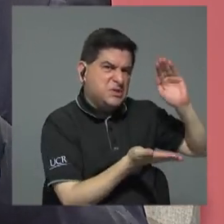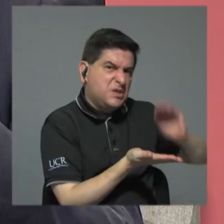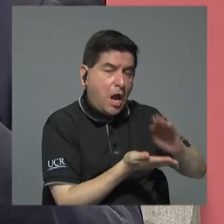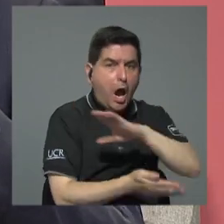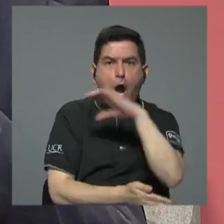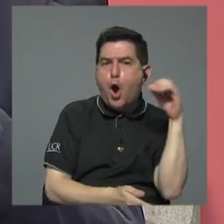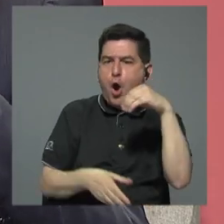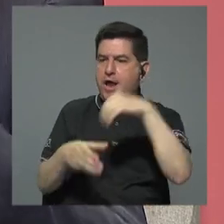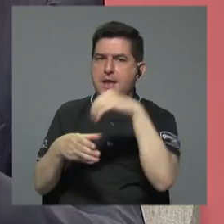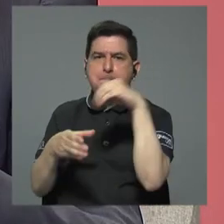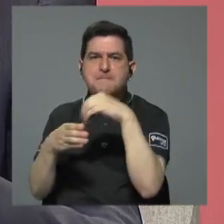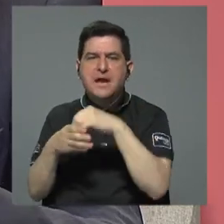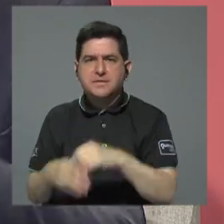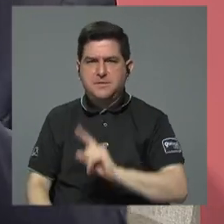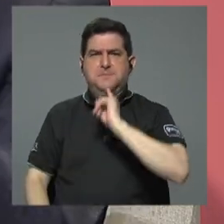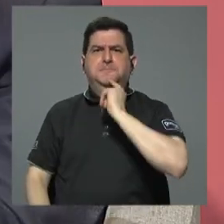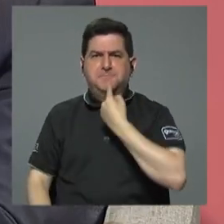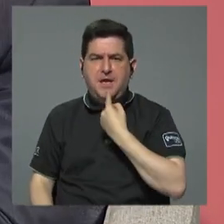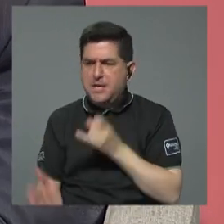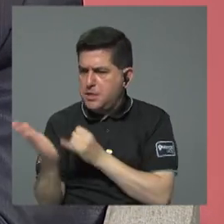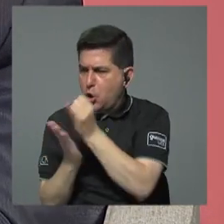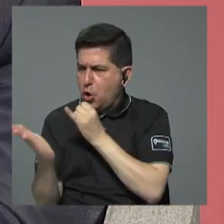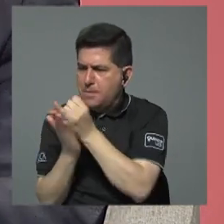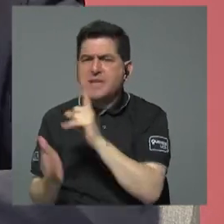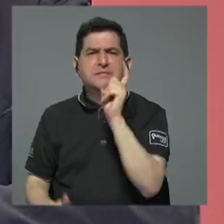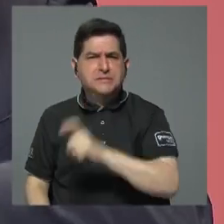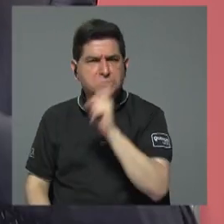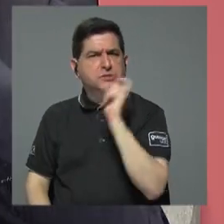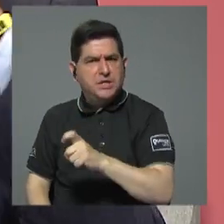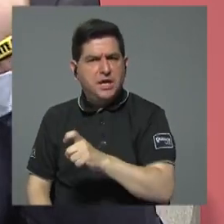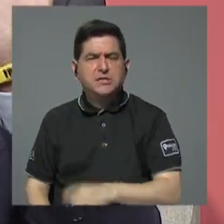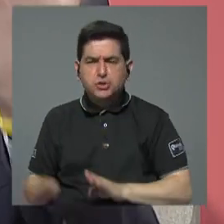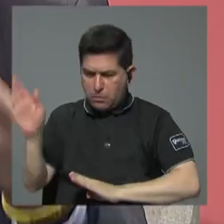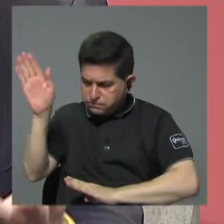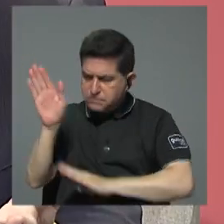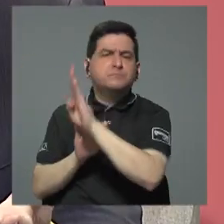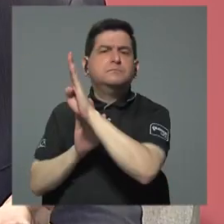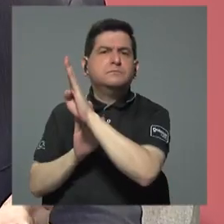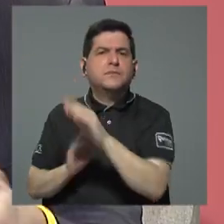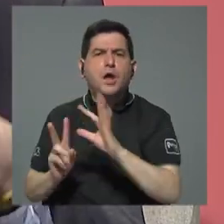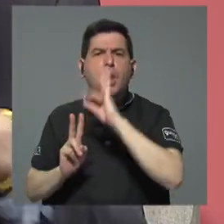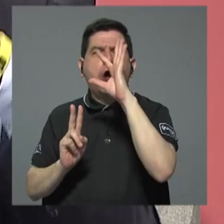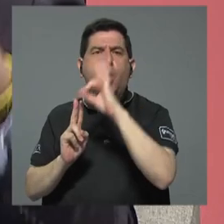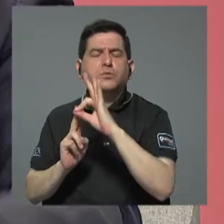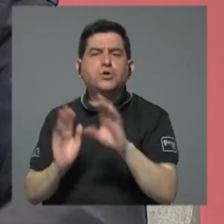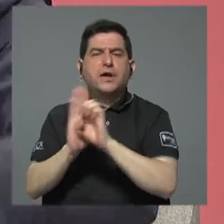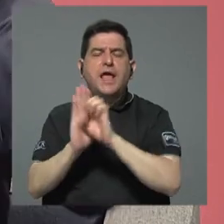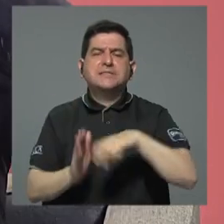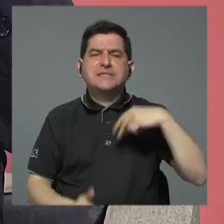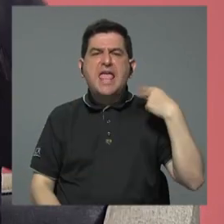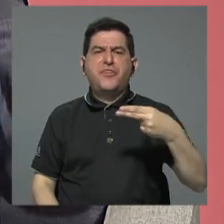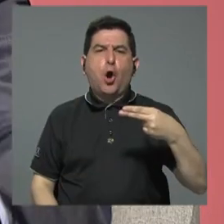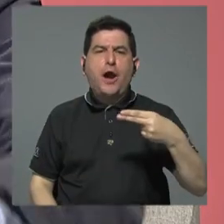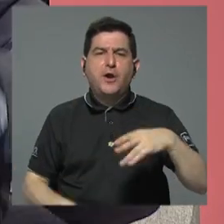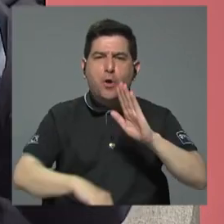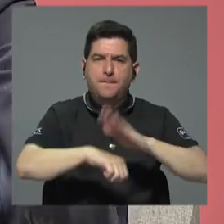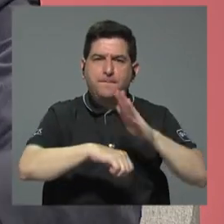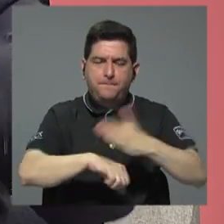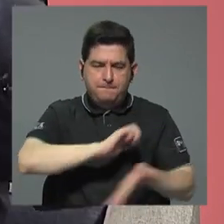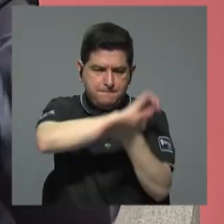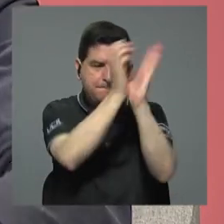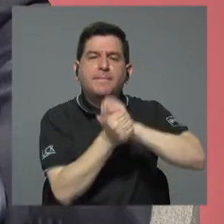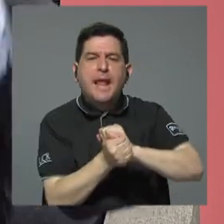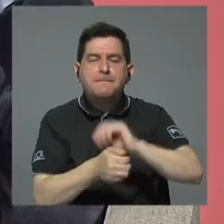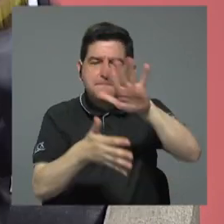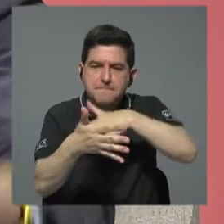o vamos a invertir en serio en la investigación que se requiere para desarrollar fuentes alternativas como el hidrógeno que nos permita cambiar